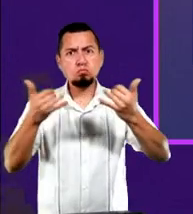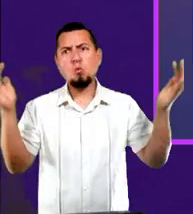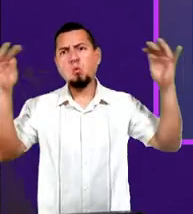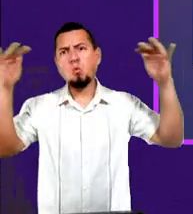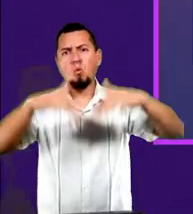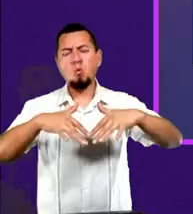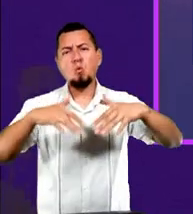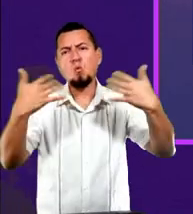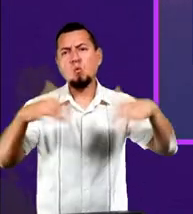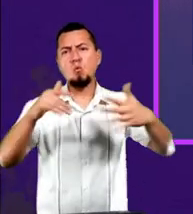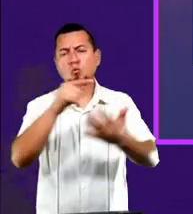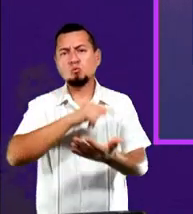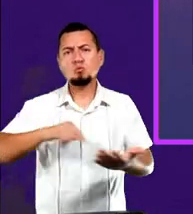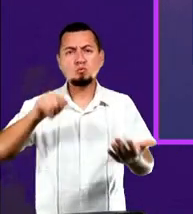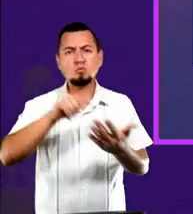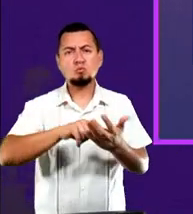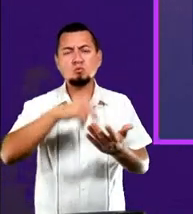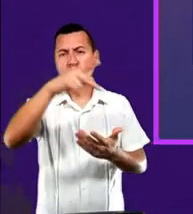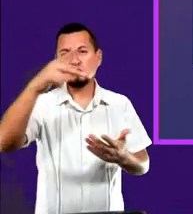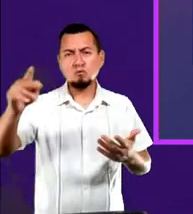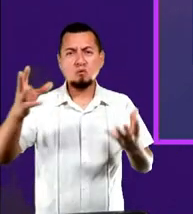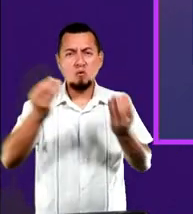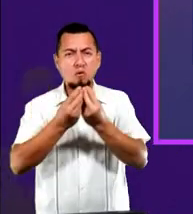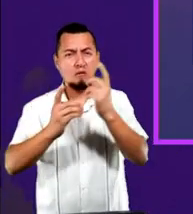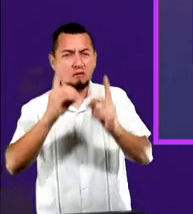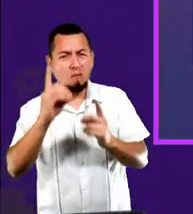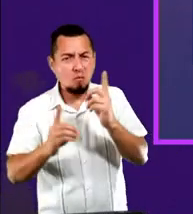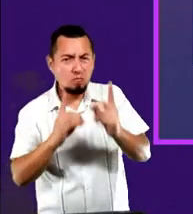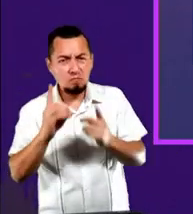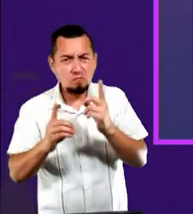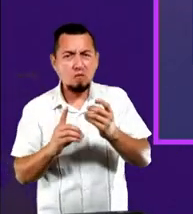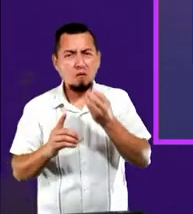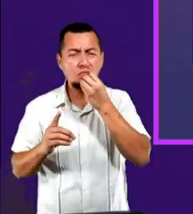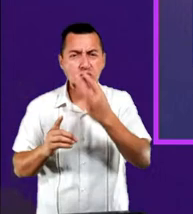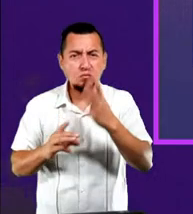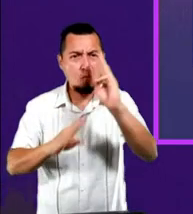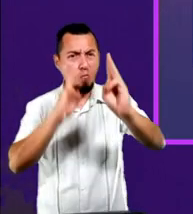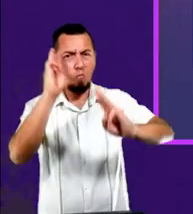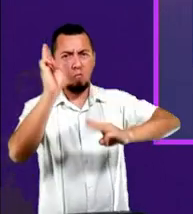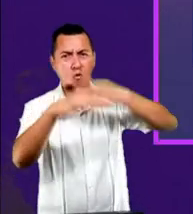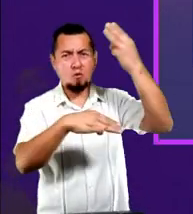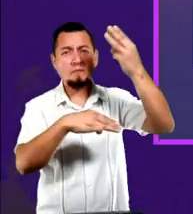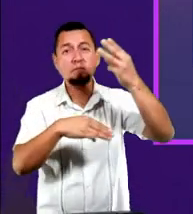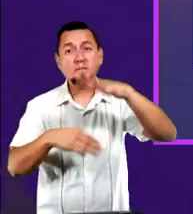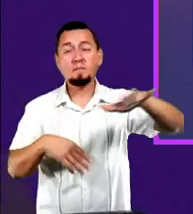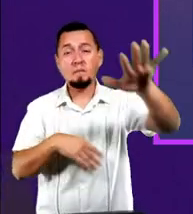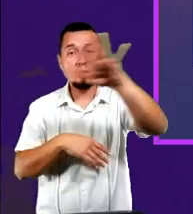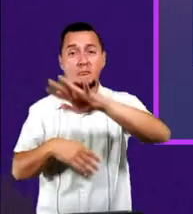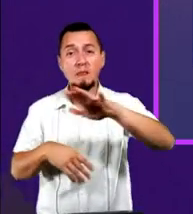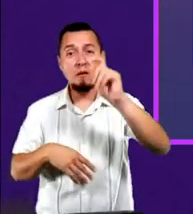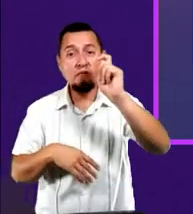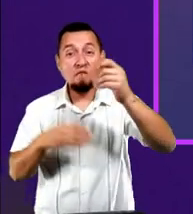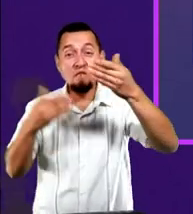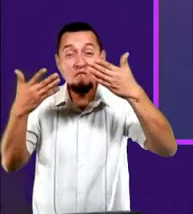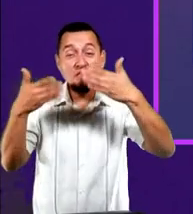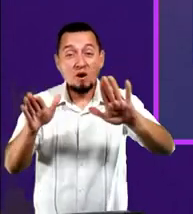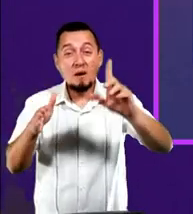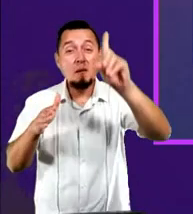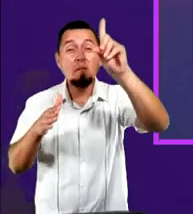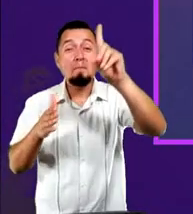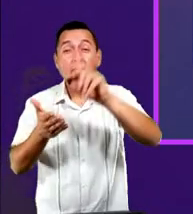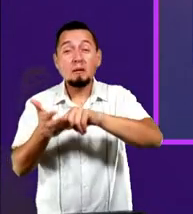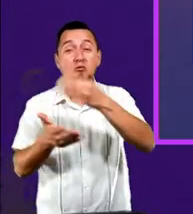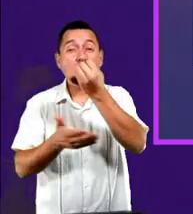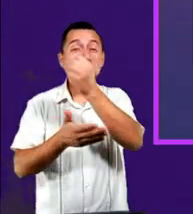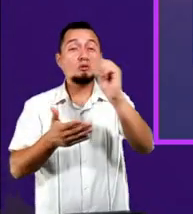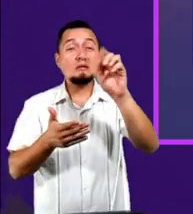deportivos mundiales. Aquí está, eso fue en 1970,